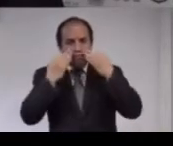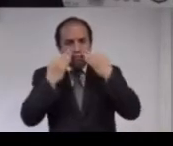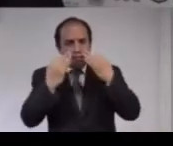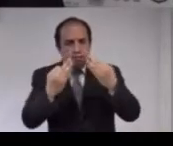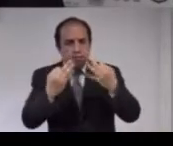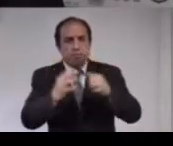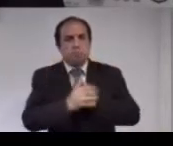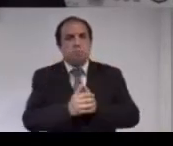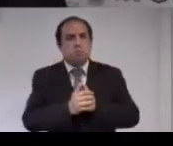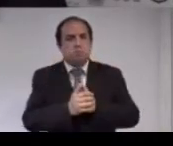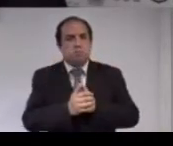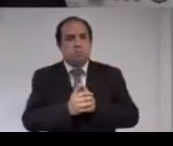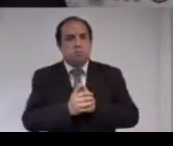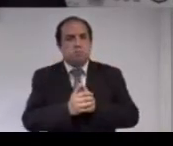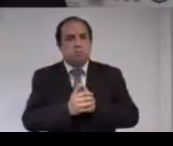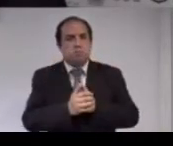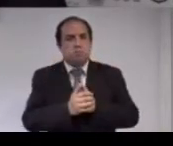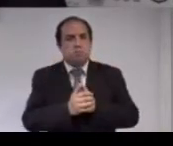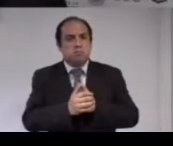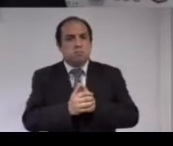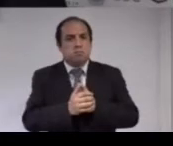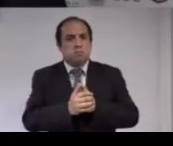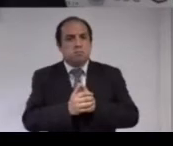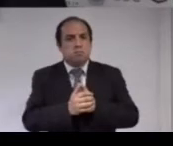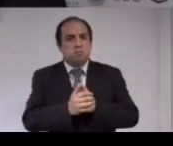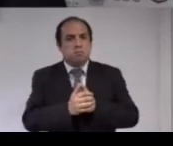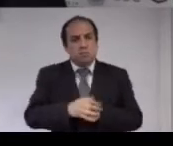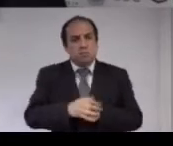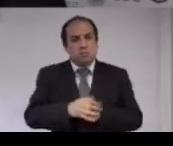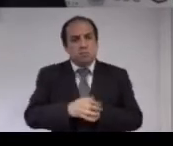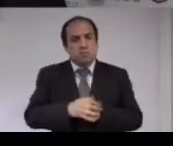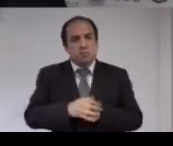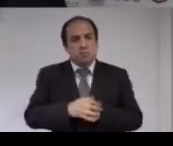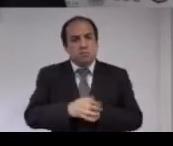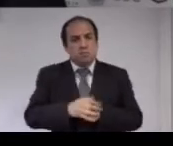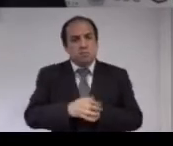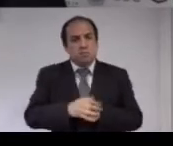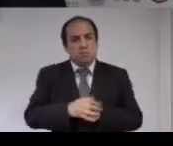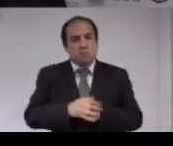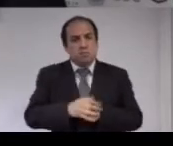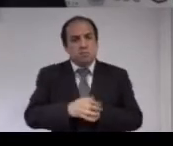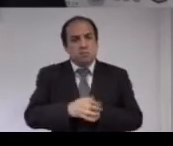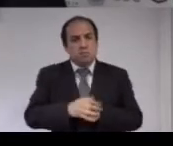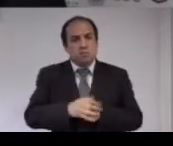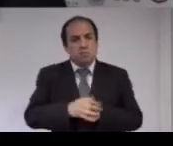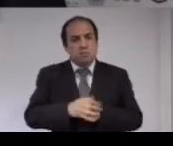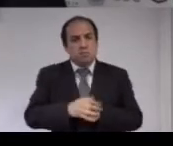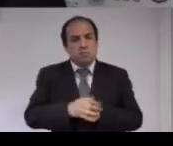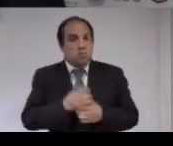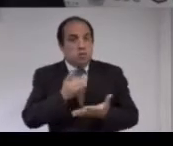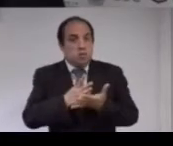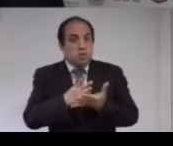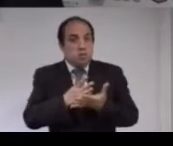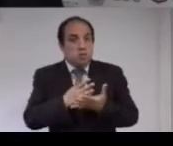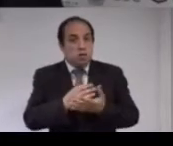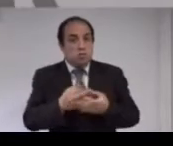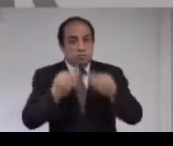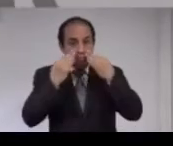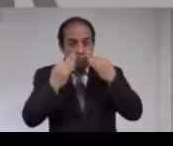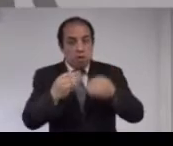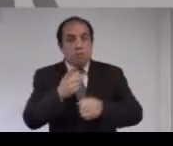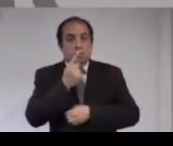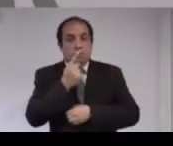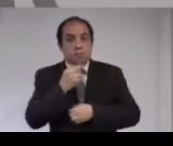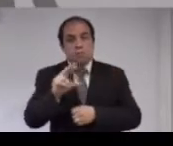fortalecer esas carpetas de investigación? Porque, por lo que entiendo, entonces nada más tomarían en cuenta los testimonios de los policías. No,